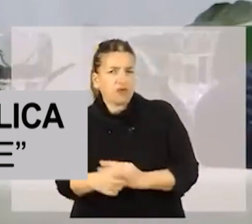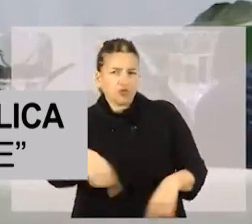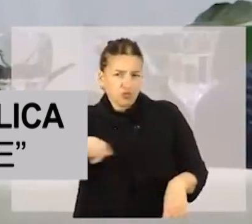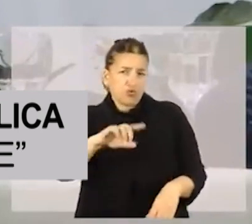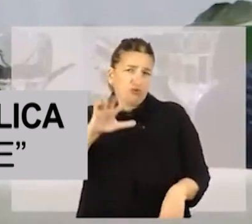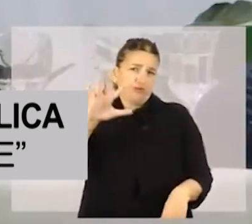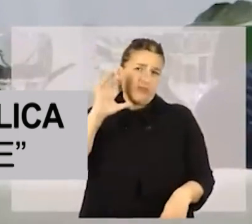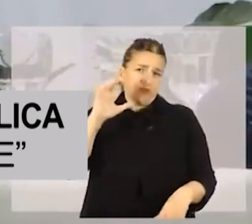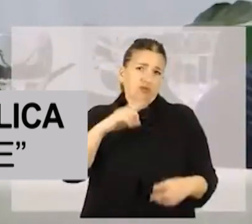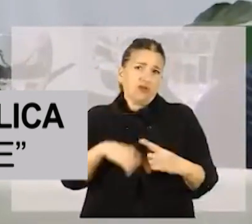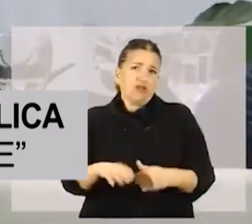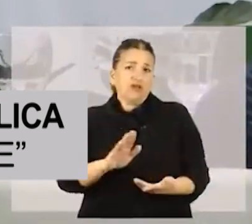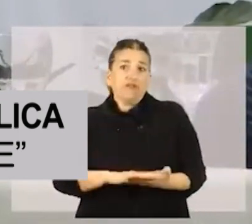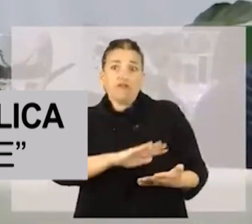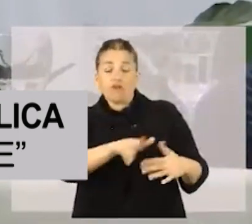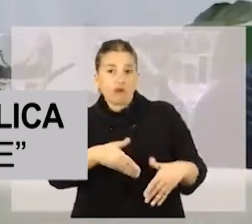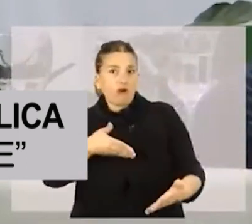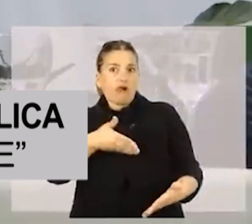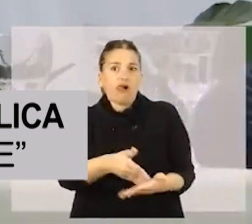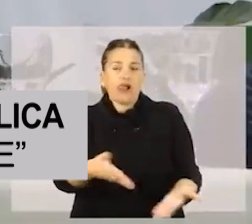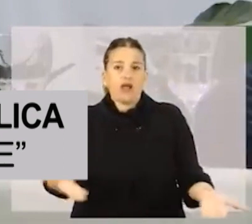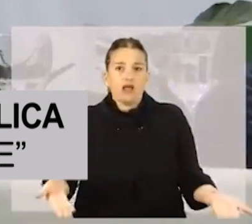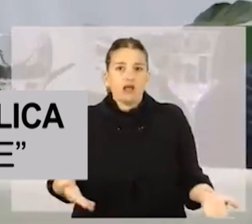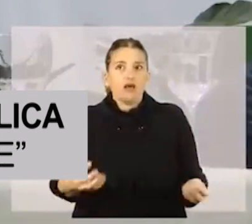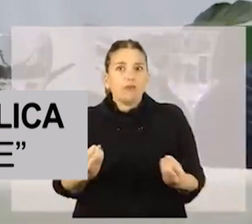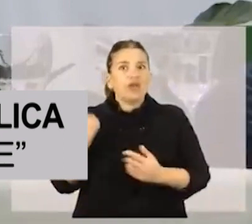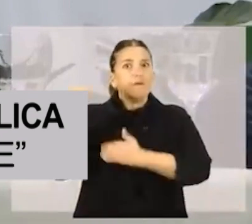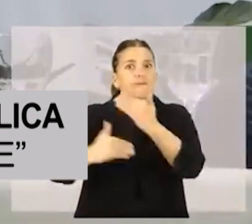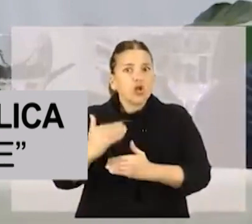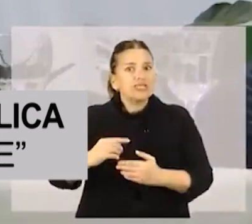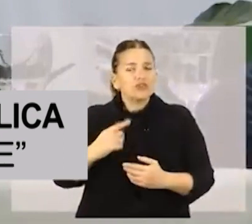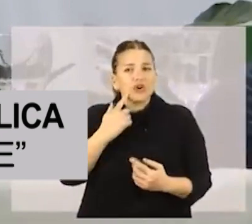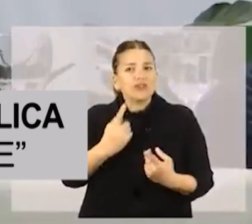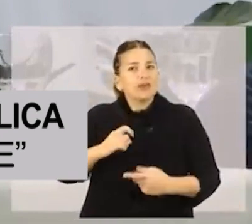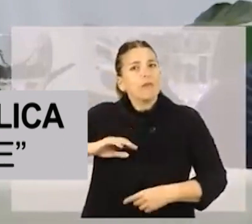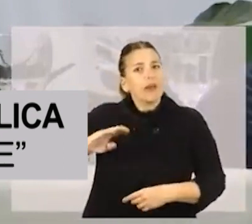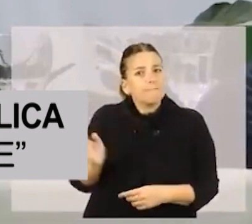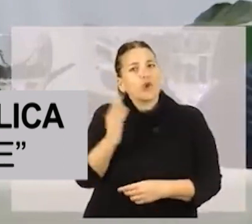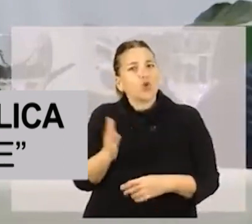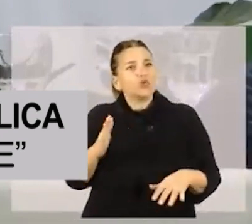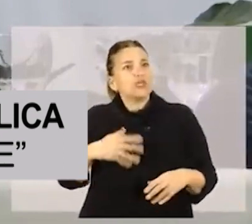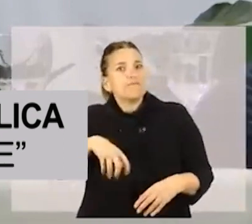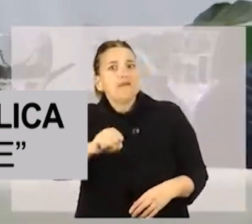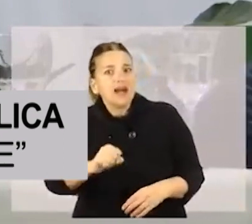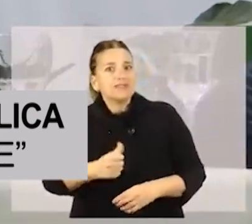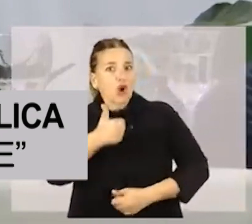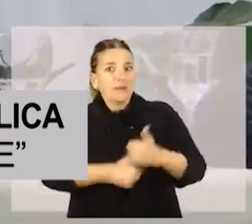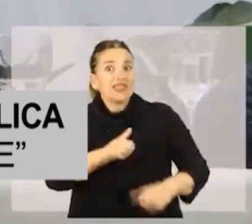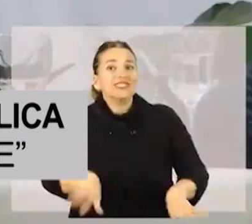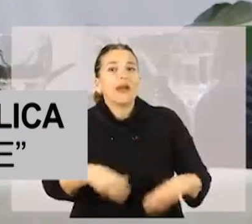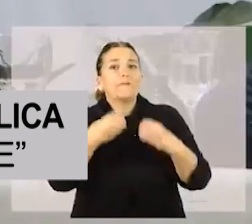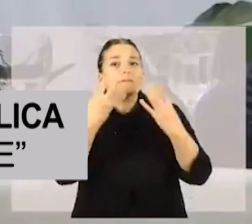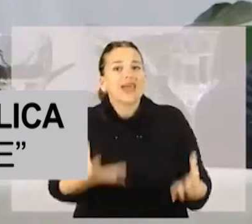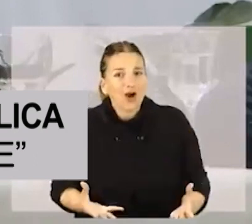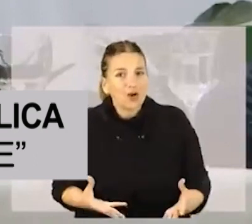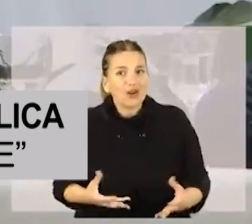todos recuerdan la canción La piqueta fatal del progreso. Y bueno, sí, el progreso es que para producir más y más eficientemente y competir,